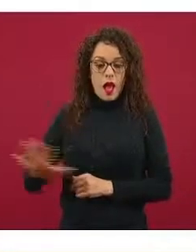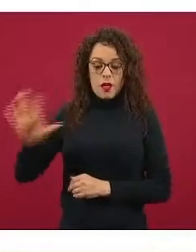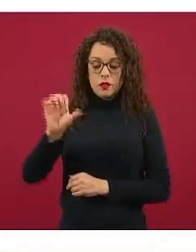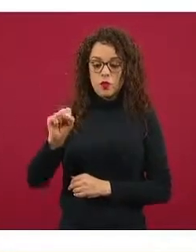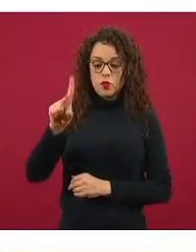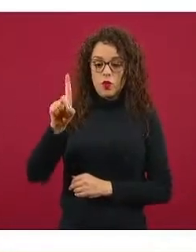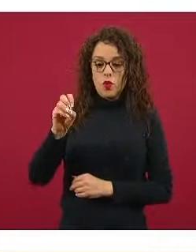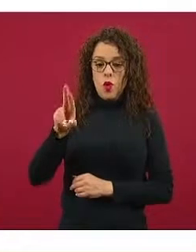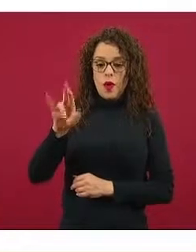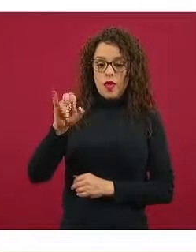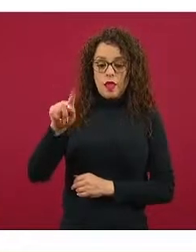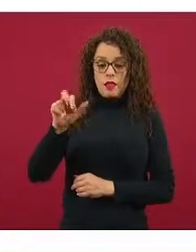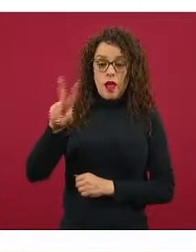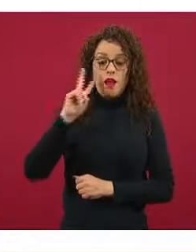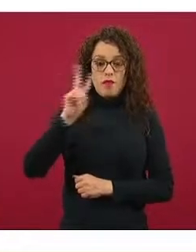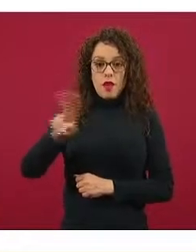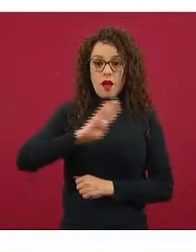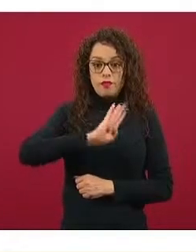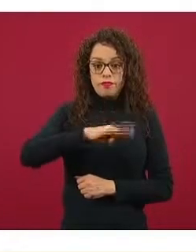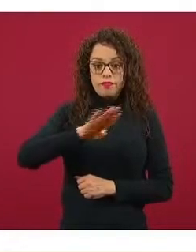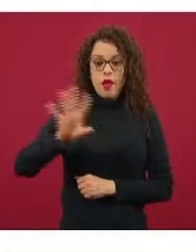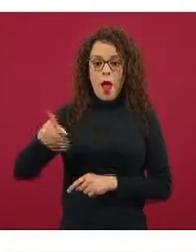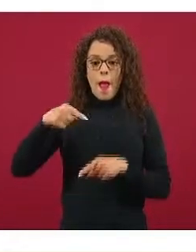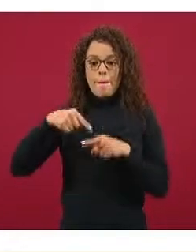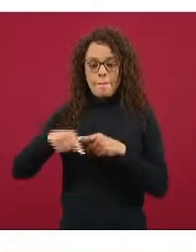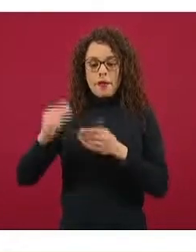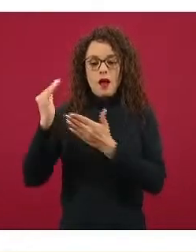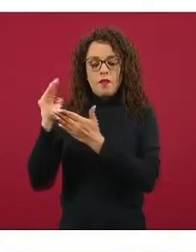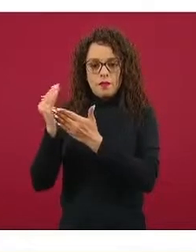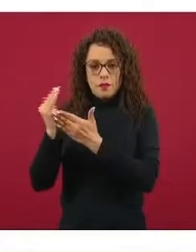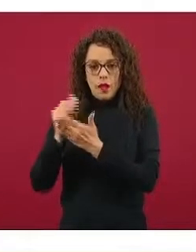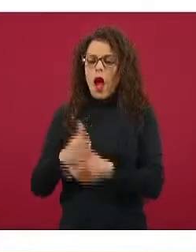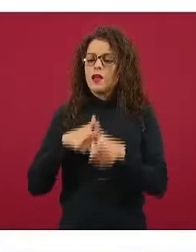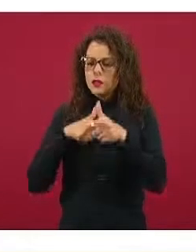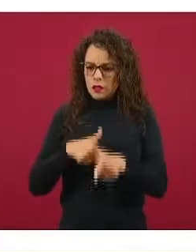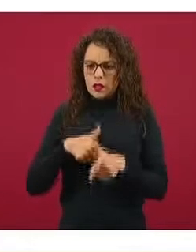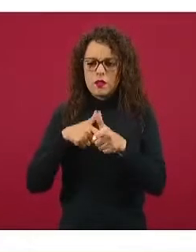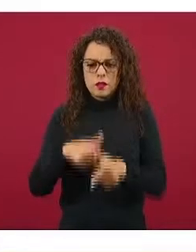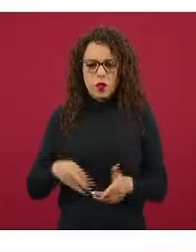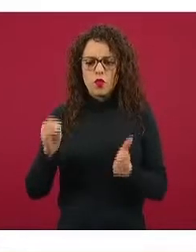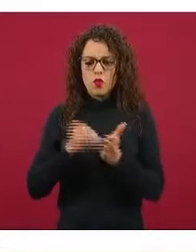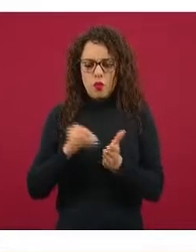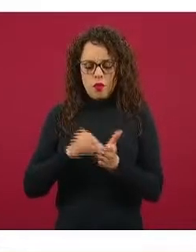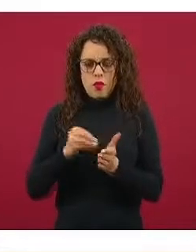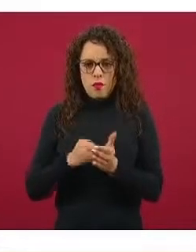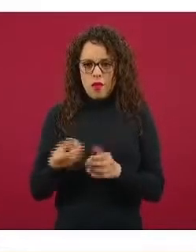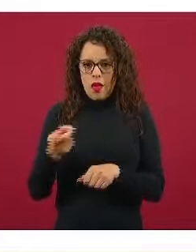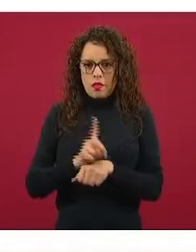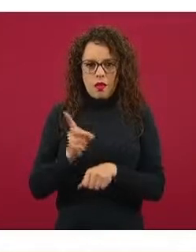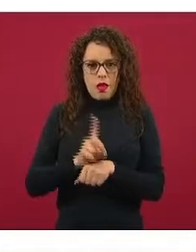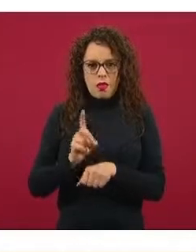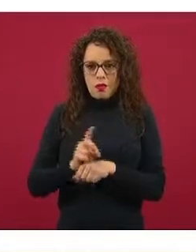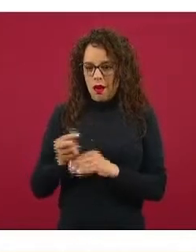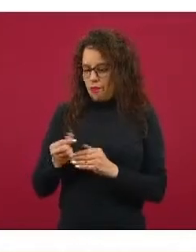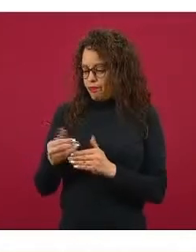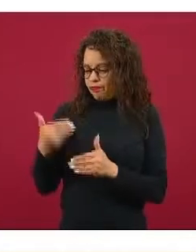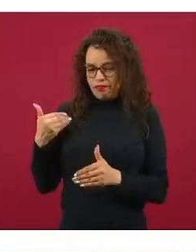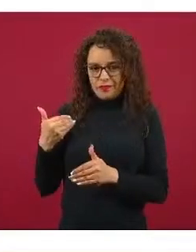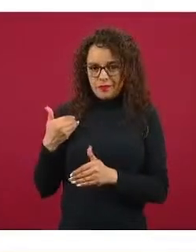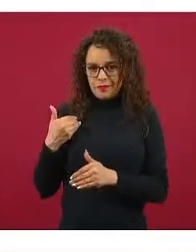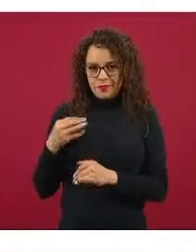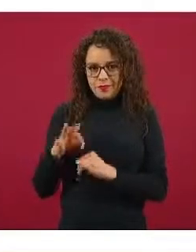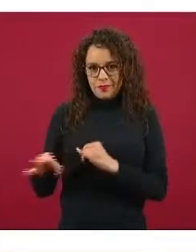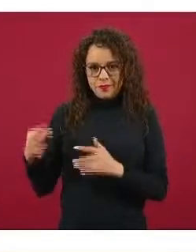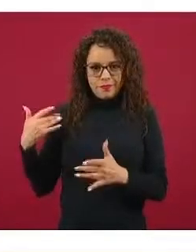las defunciones han empezado a disminuir y continúan disminuyendo en los últimos días, y ya notábamos la semana